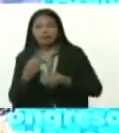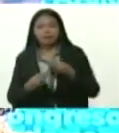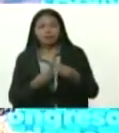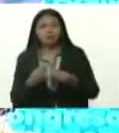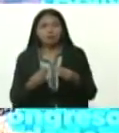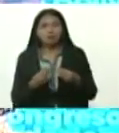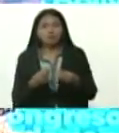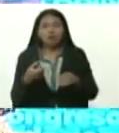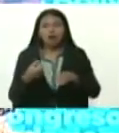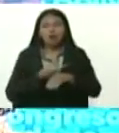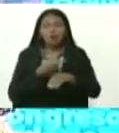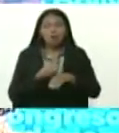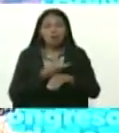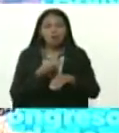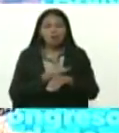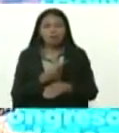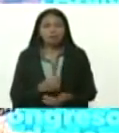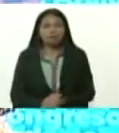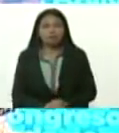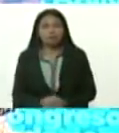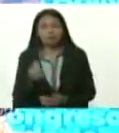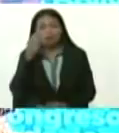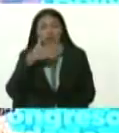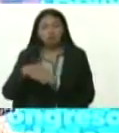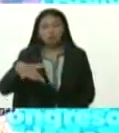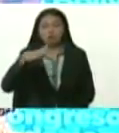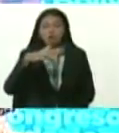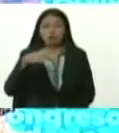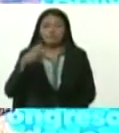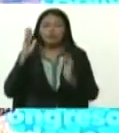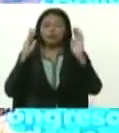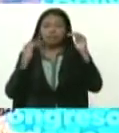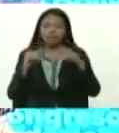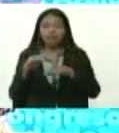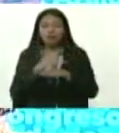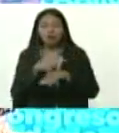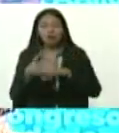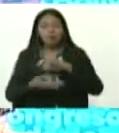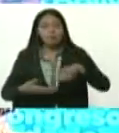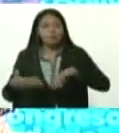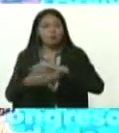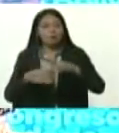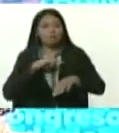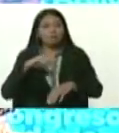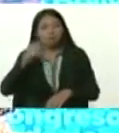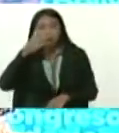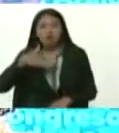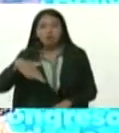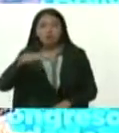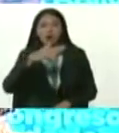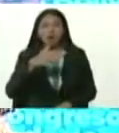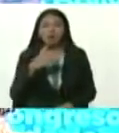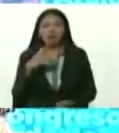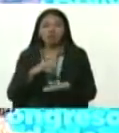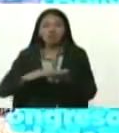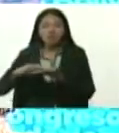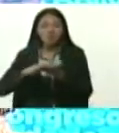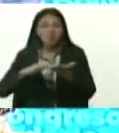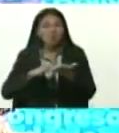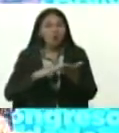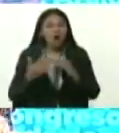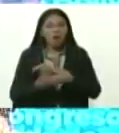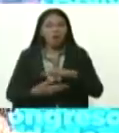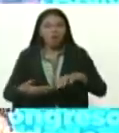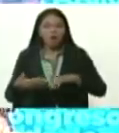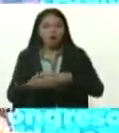a gobernar con el pueblo para atender los problemas de nuestro pueblo, solucionar los